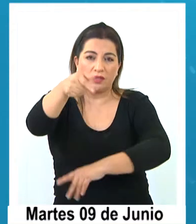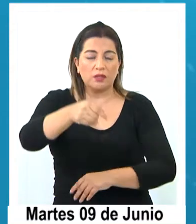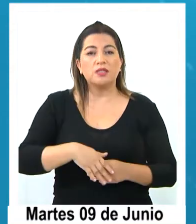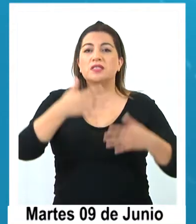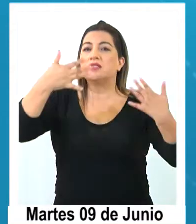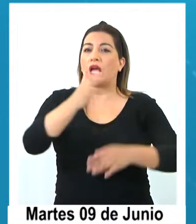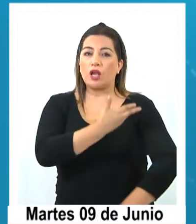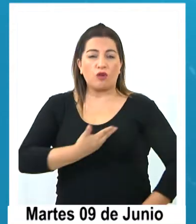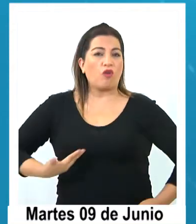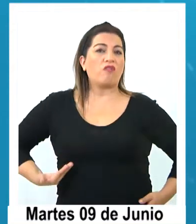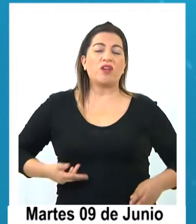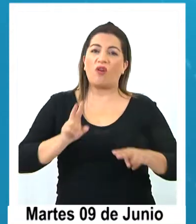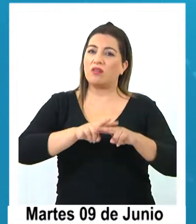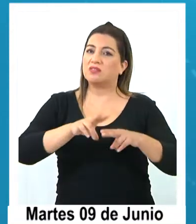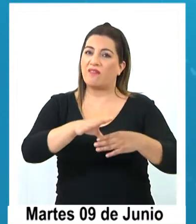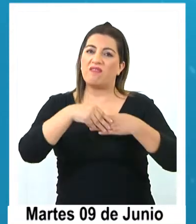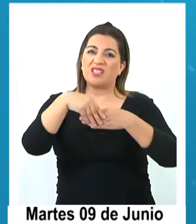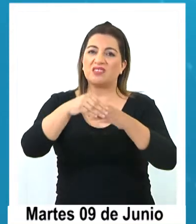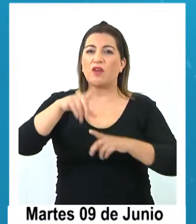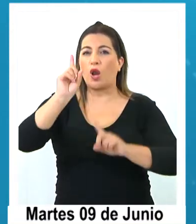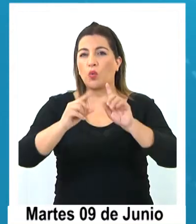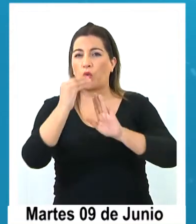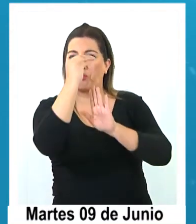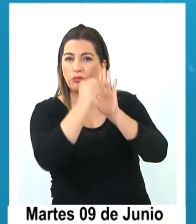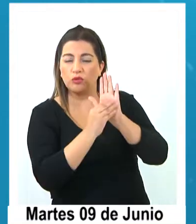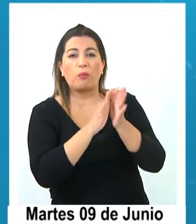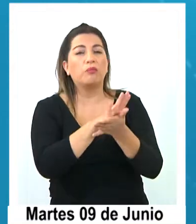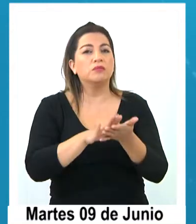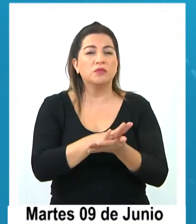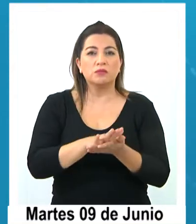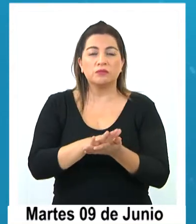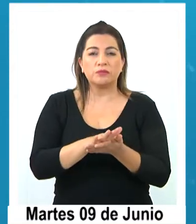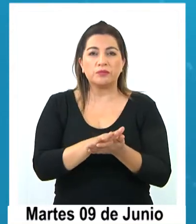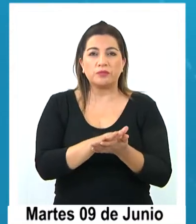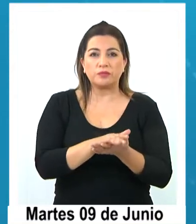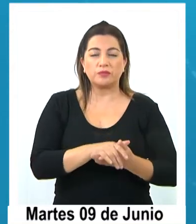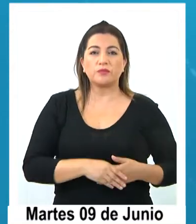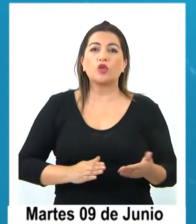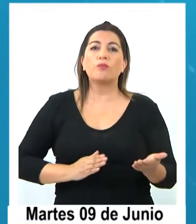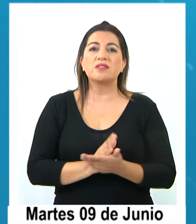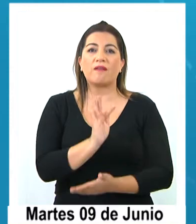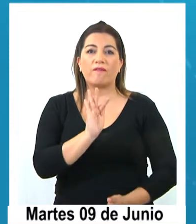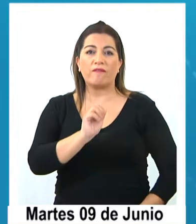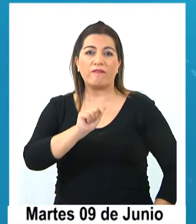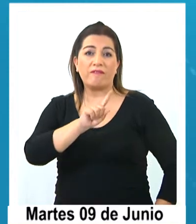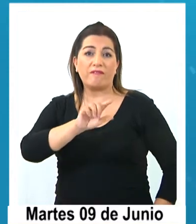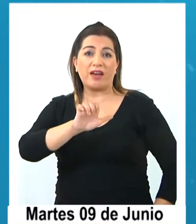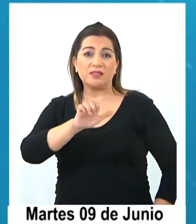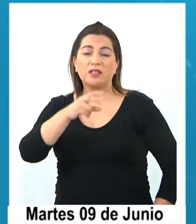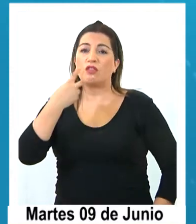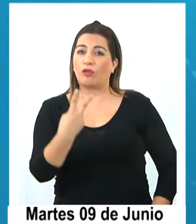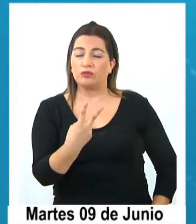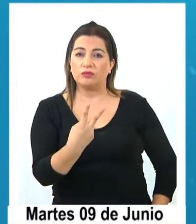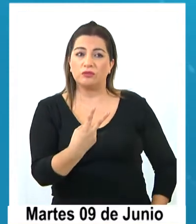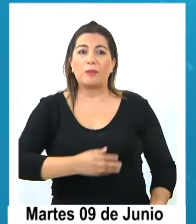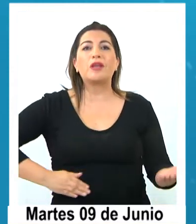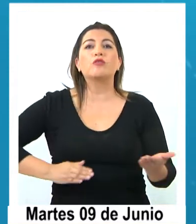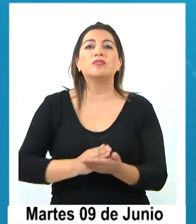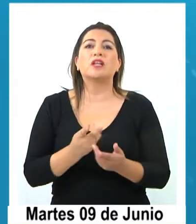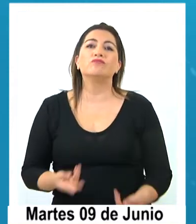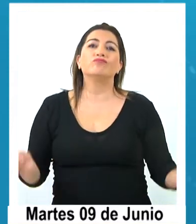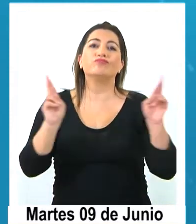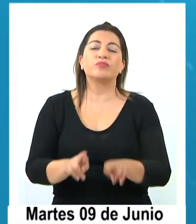Pero ya el gobierno ha flexibilizado ciertas medidas. Por ejemplo, se está entrando en una fase dos para reactivar la